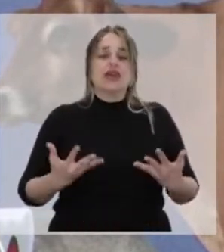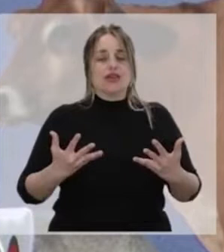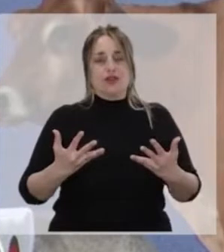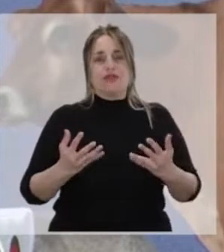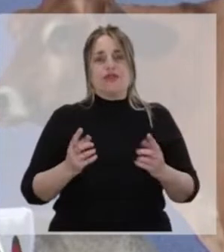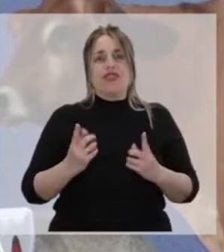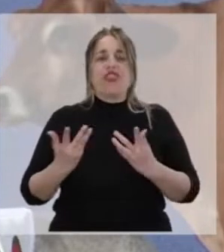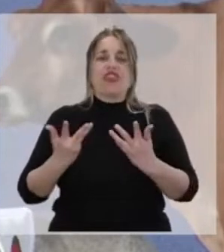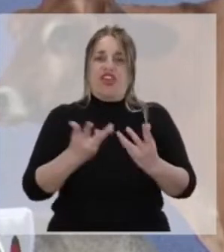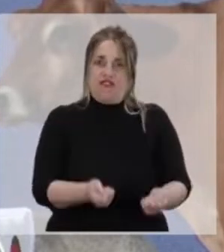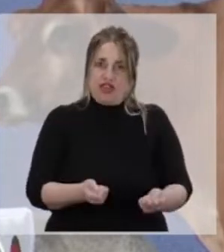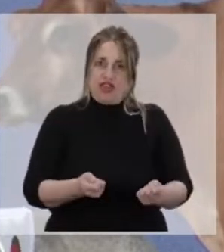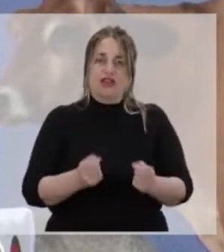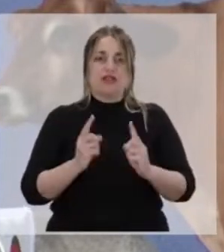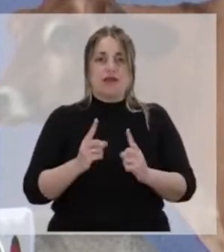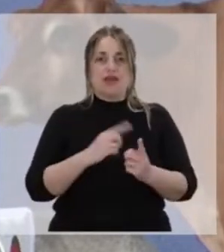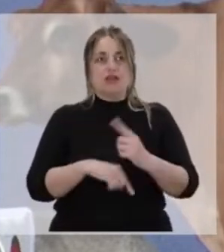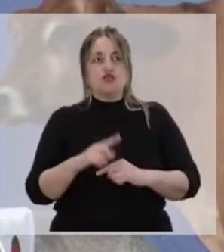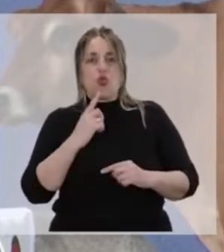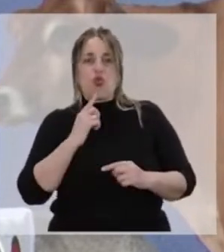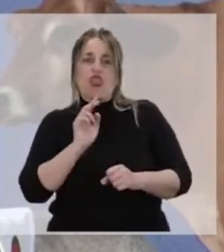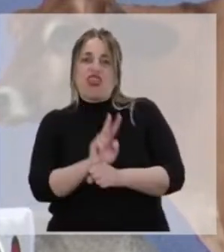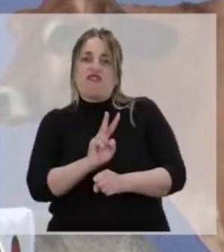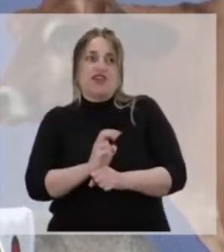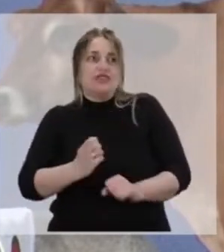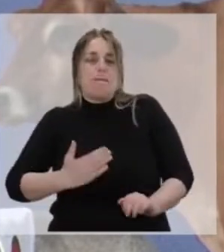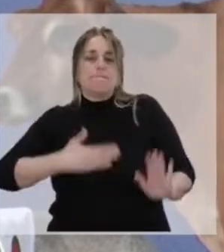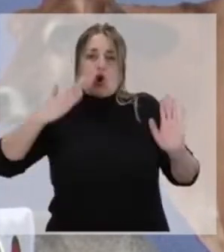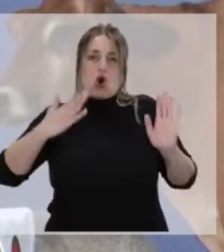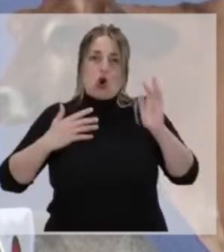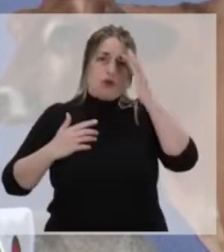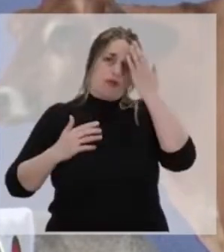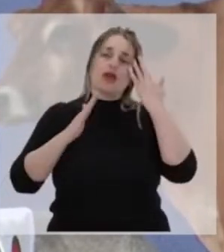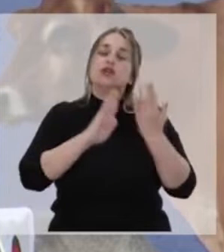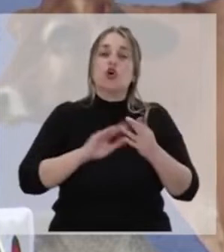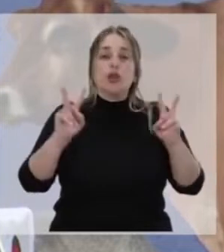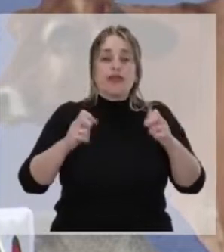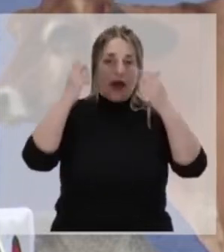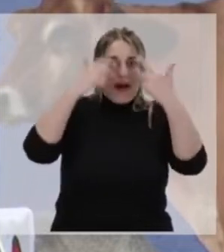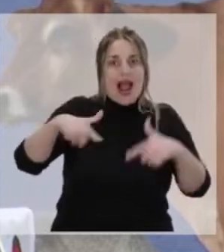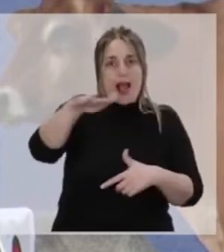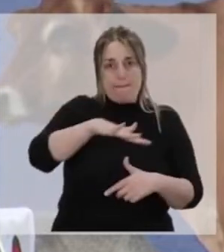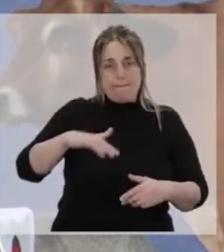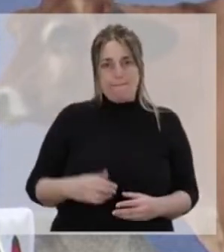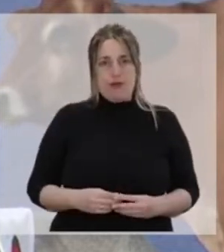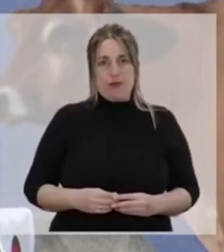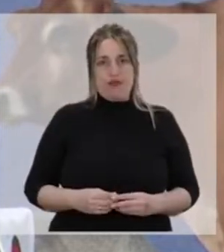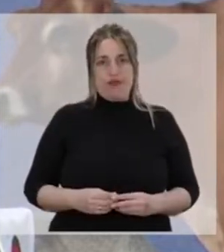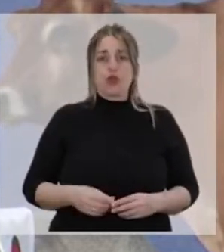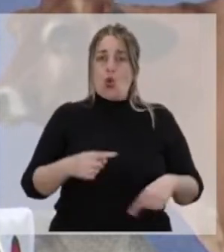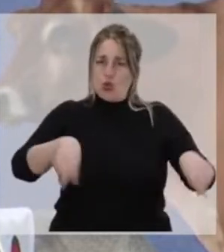quiero también defender la legítima defensa en el ámbito rural